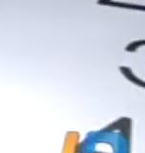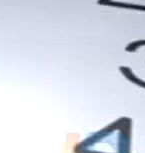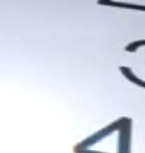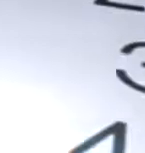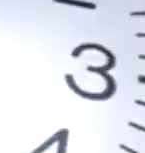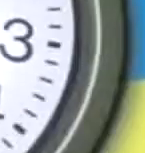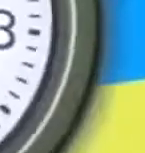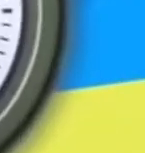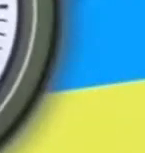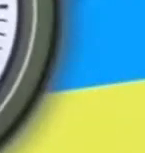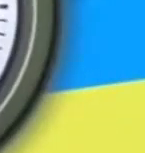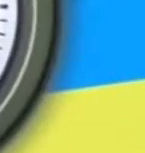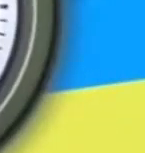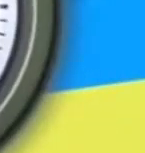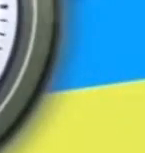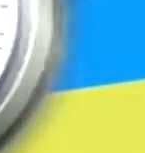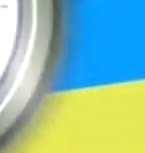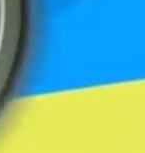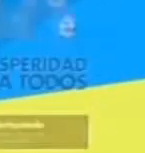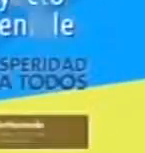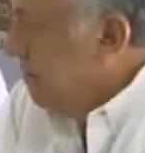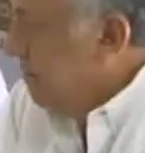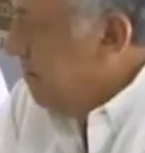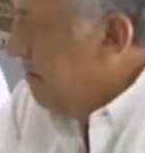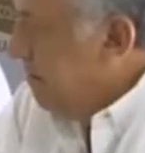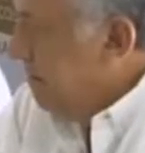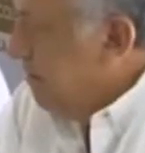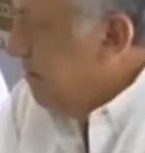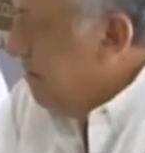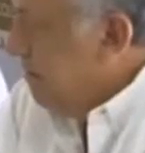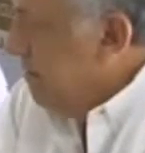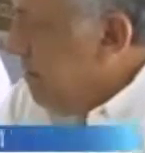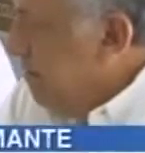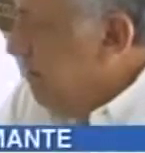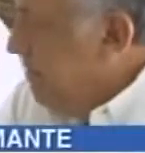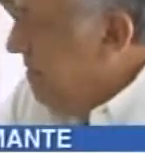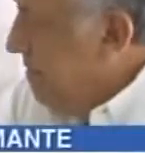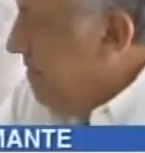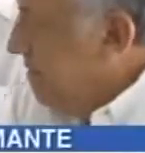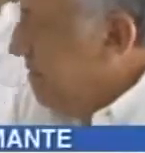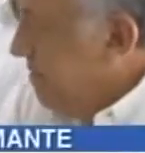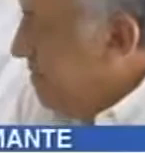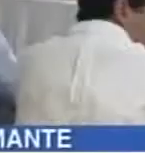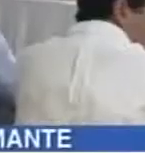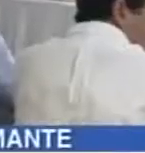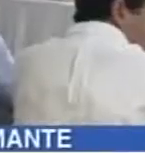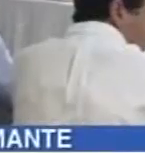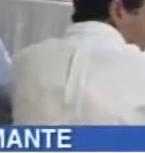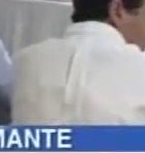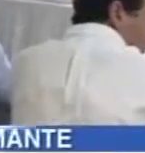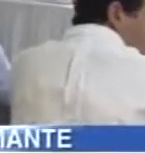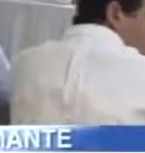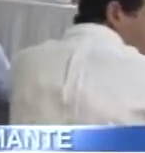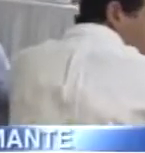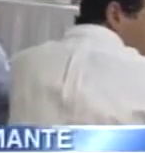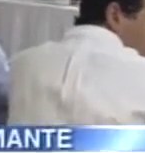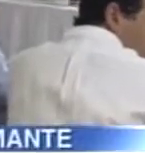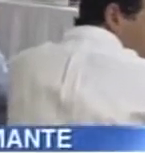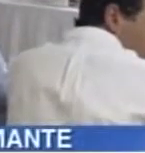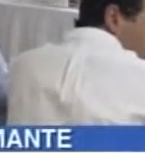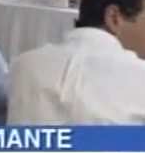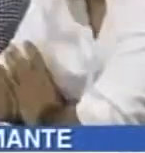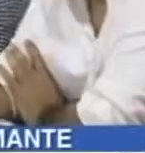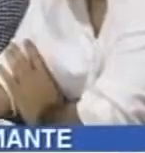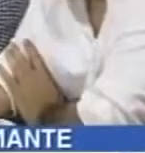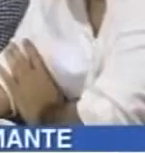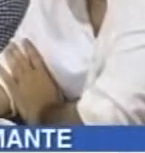el Minuto Fin de TER. La Comisión Accidental del Senado con el presidente Santos y los congresistas costeños